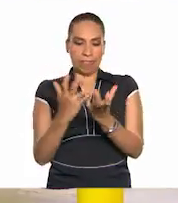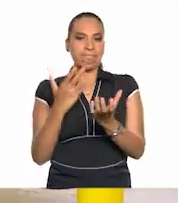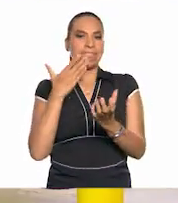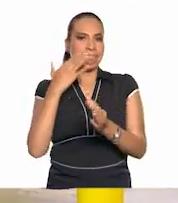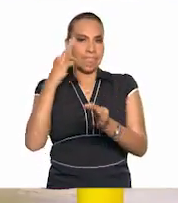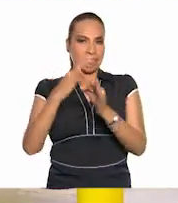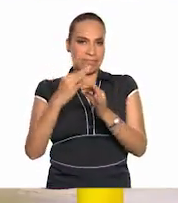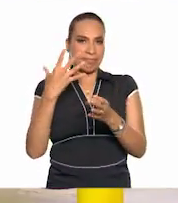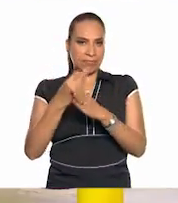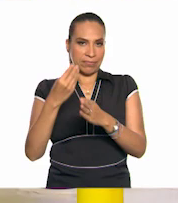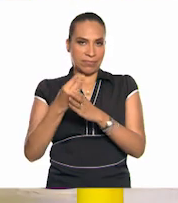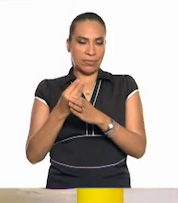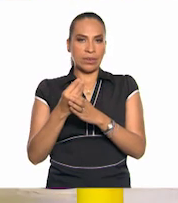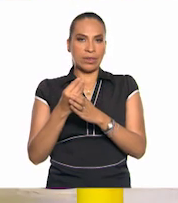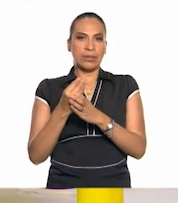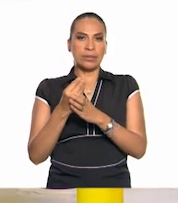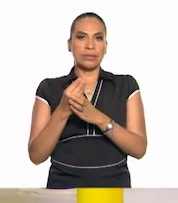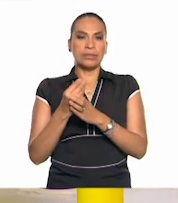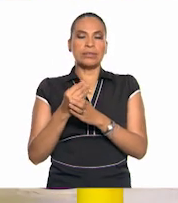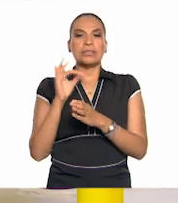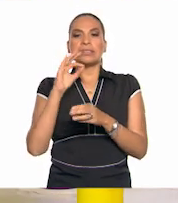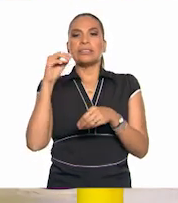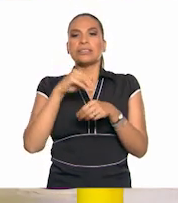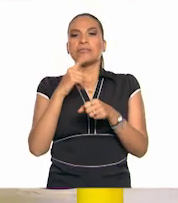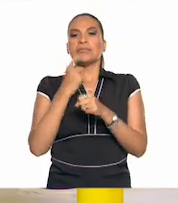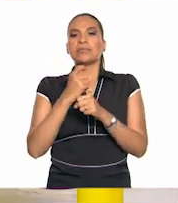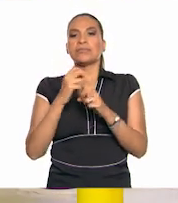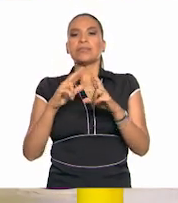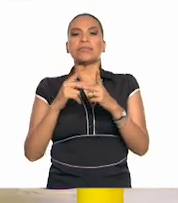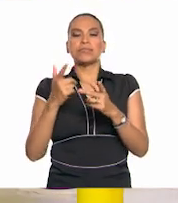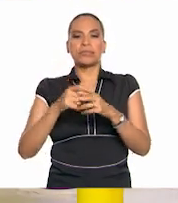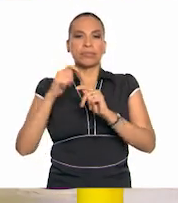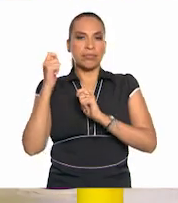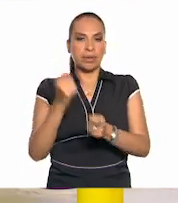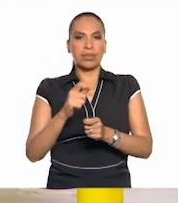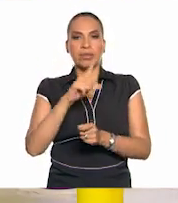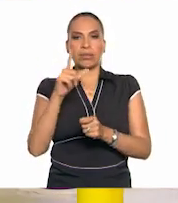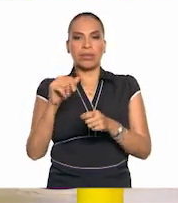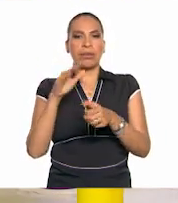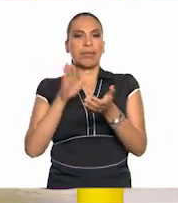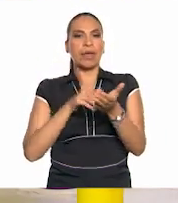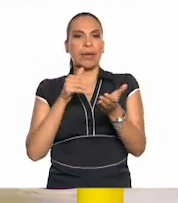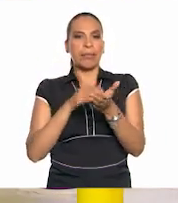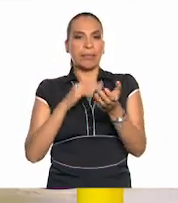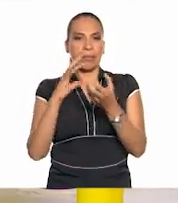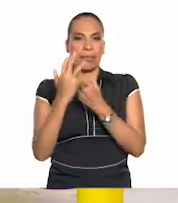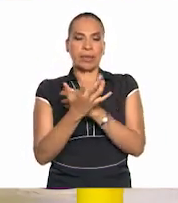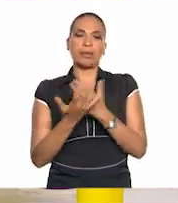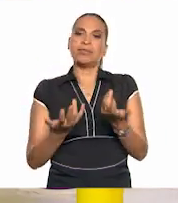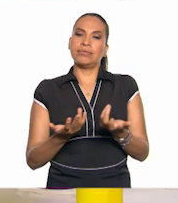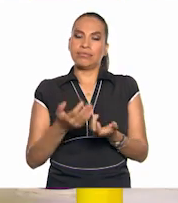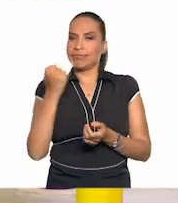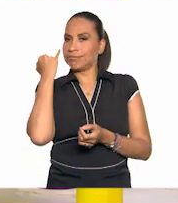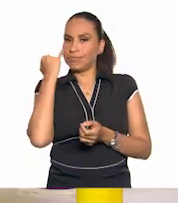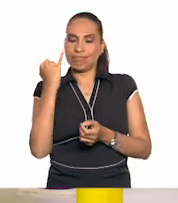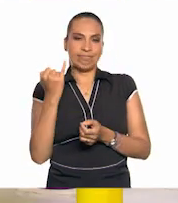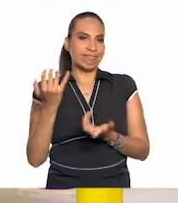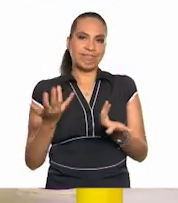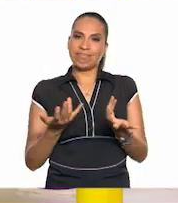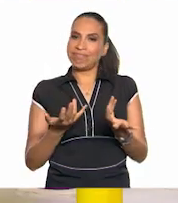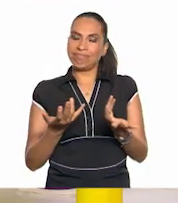totalmente. Entonces, si ponemos primero se rompen con un palo y después se cubren de papel colorido, pues entonces como que la idea está